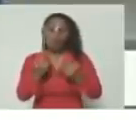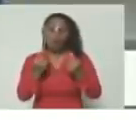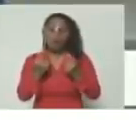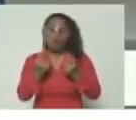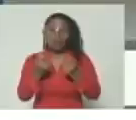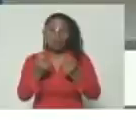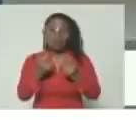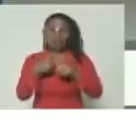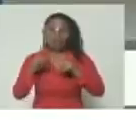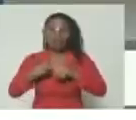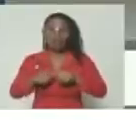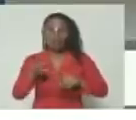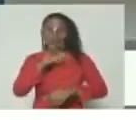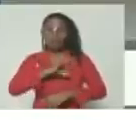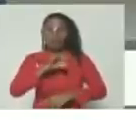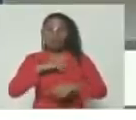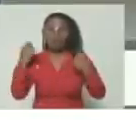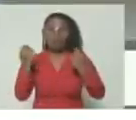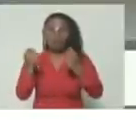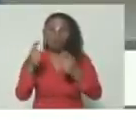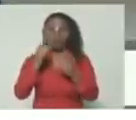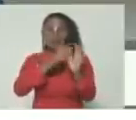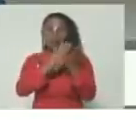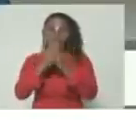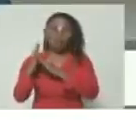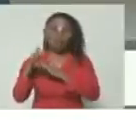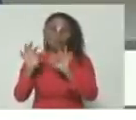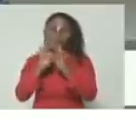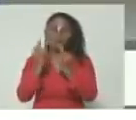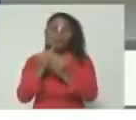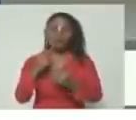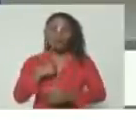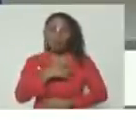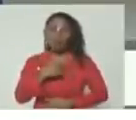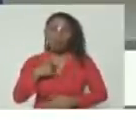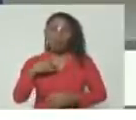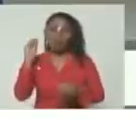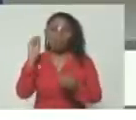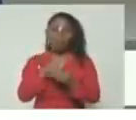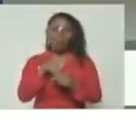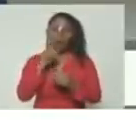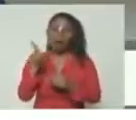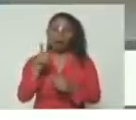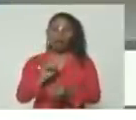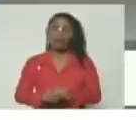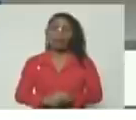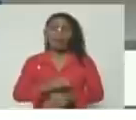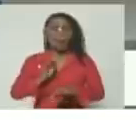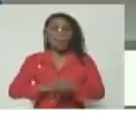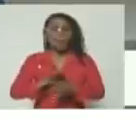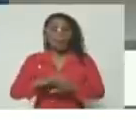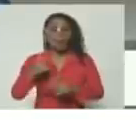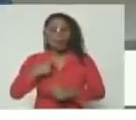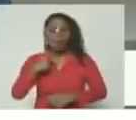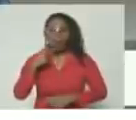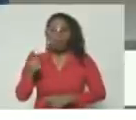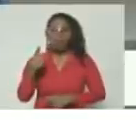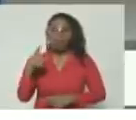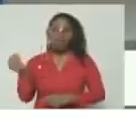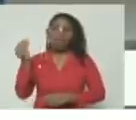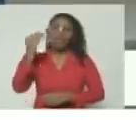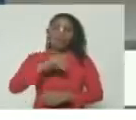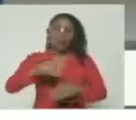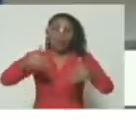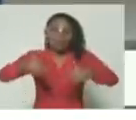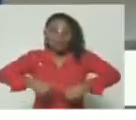social, esa economía de comunidad, esa economía de familia. Yo quiero meterme personalmente ahí, porque les digo, además del